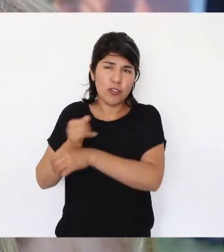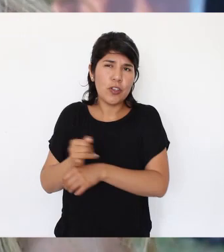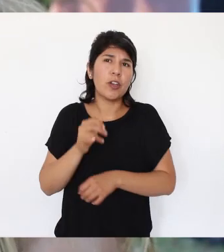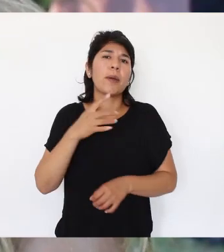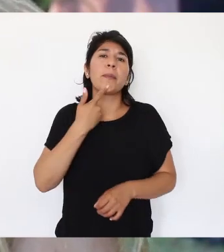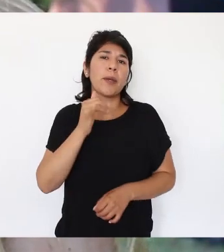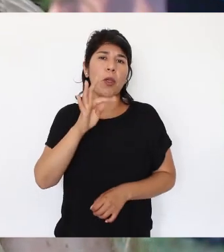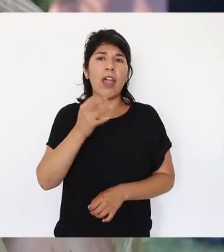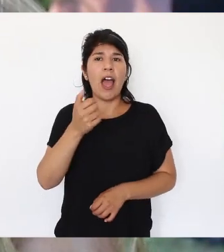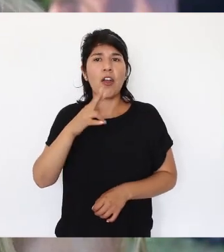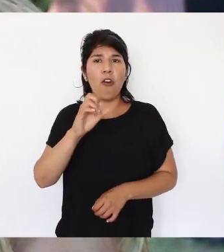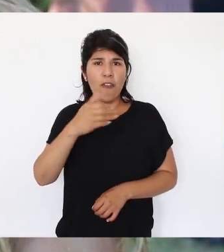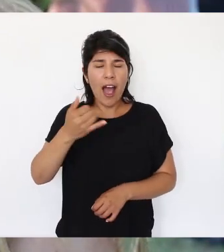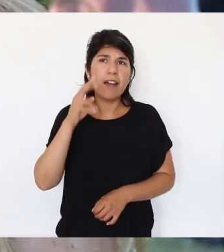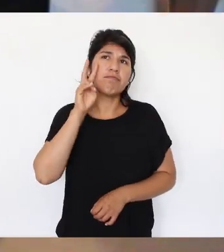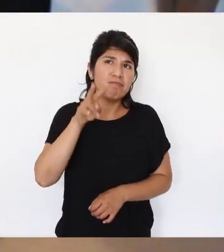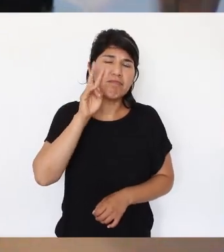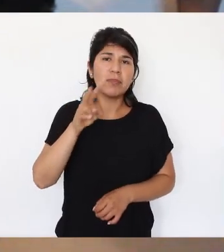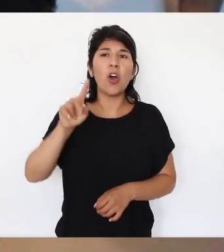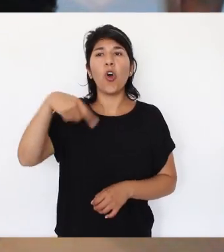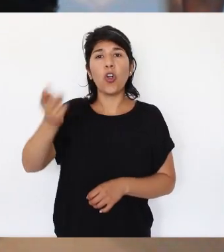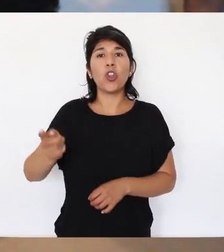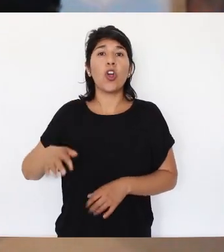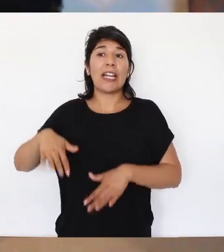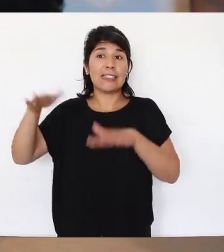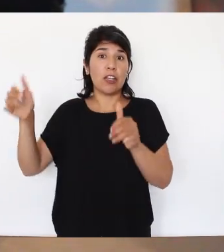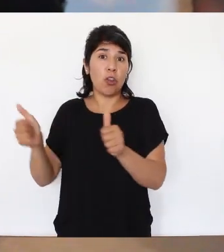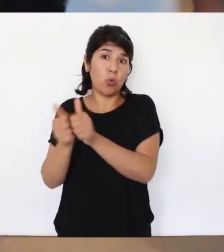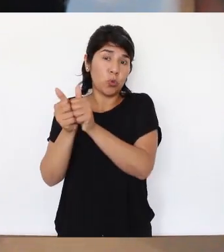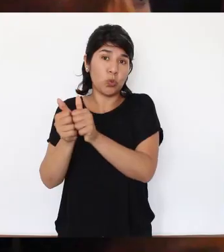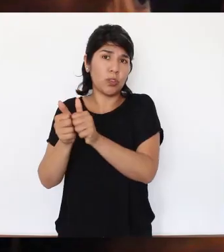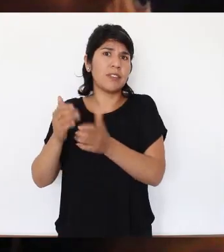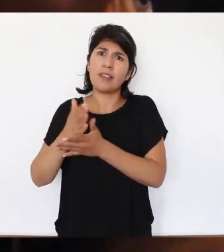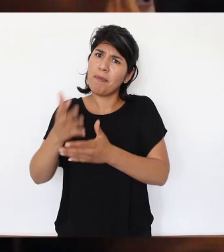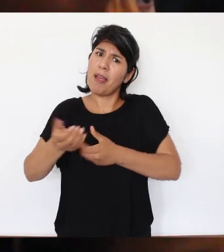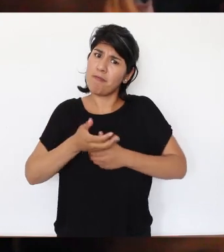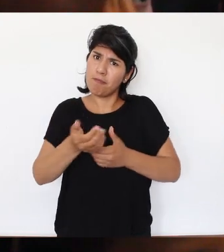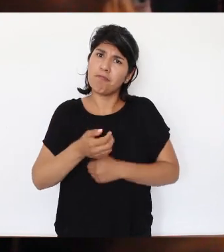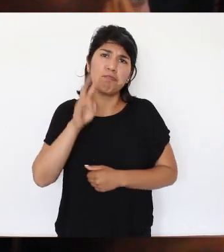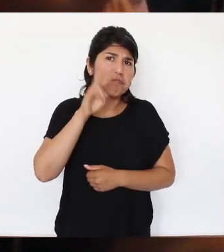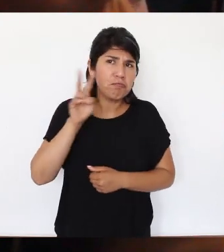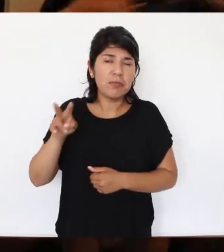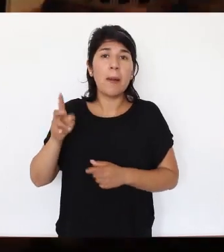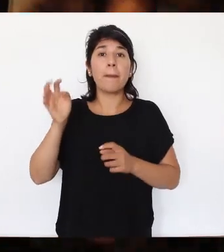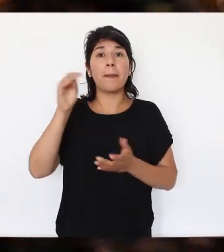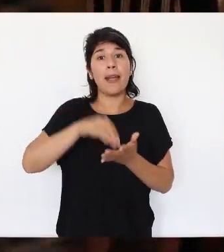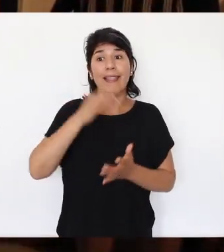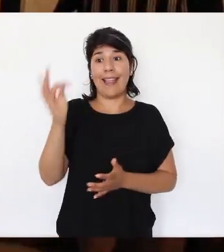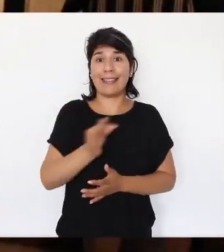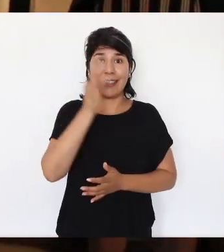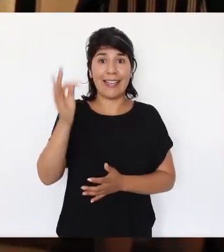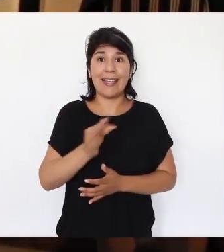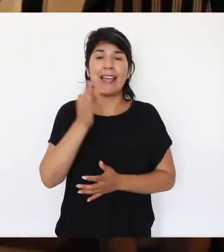en diferentes centros como es el de taruá y el centro de creciendo juntos que nos han apoyado siempre Además de eso hicimos